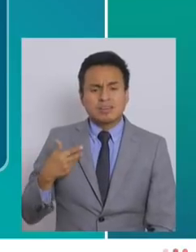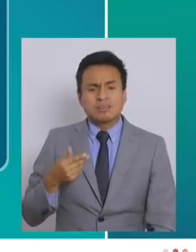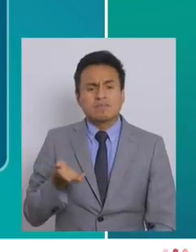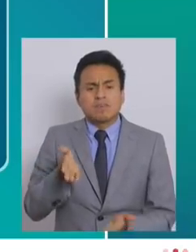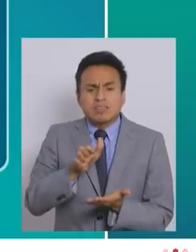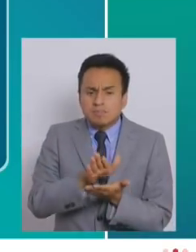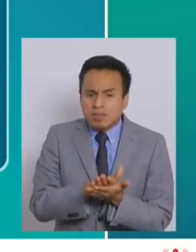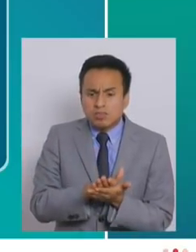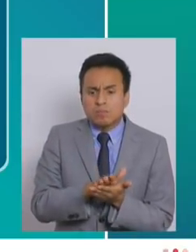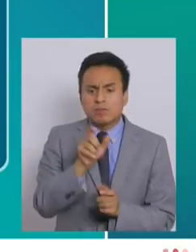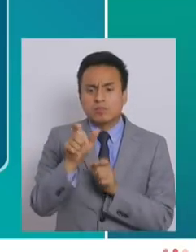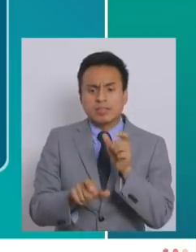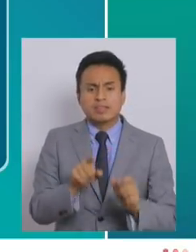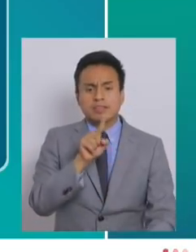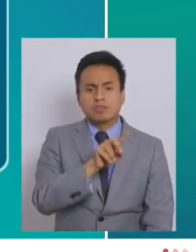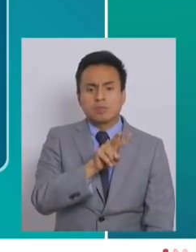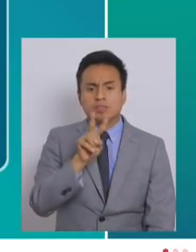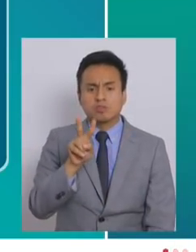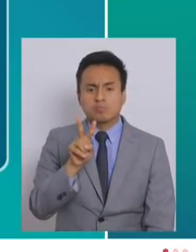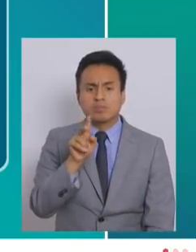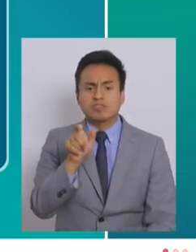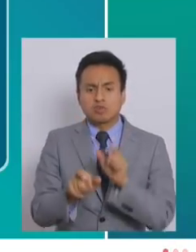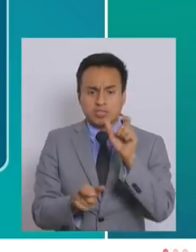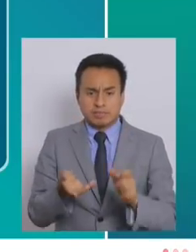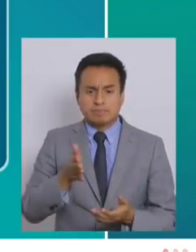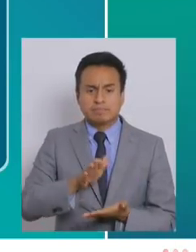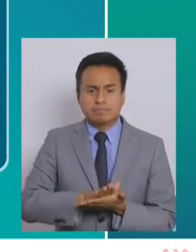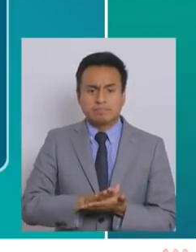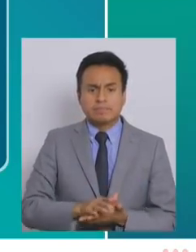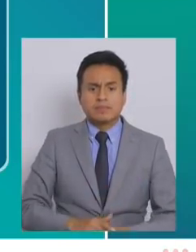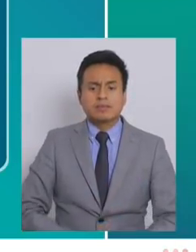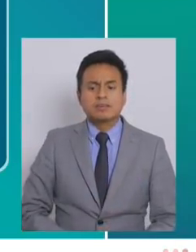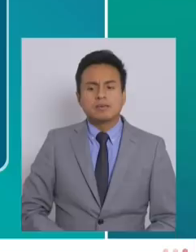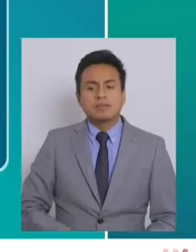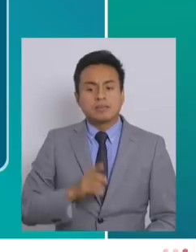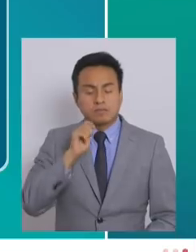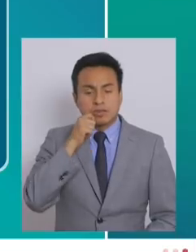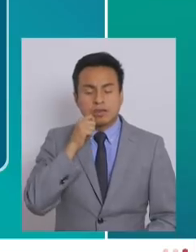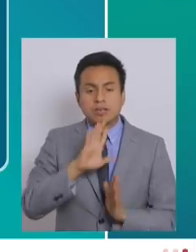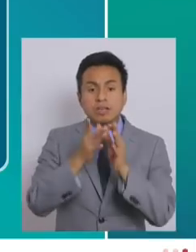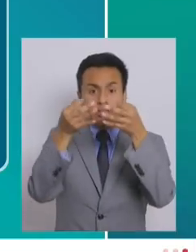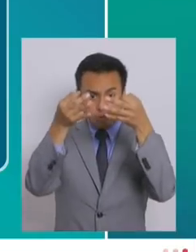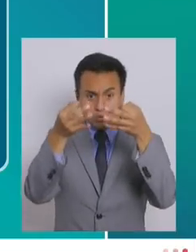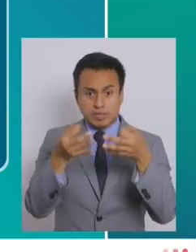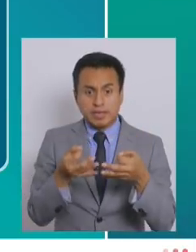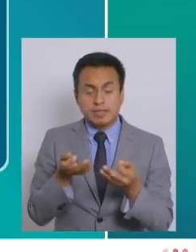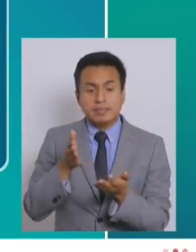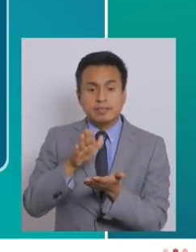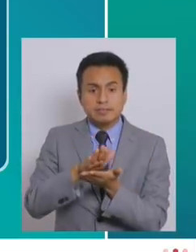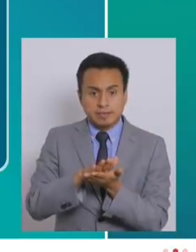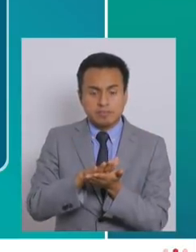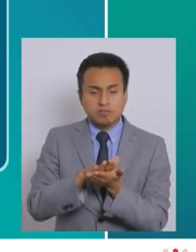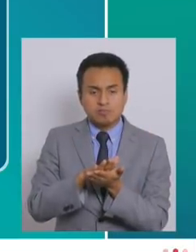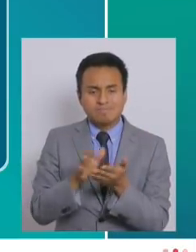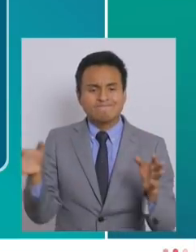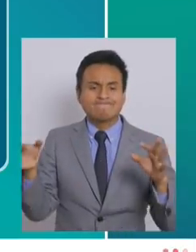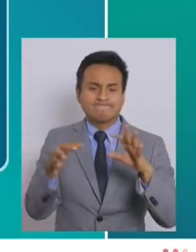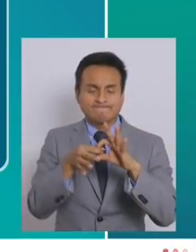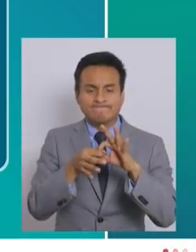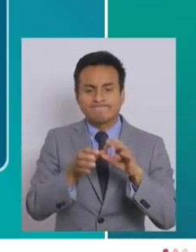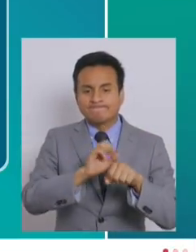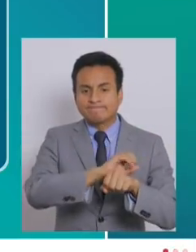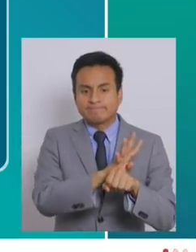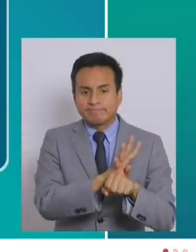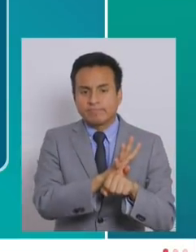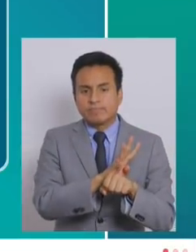de 122 personas con las cuales la cifra total de decesos asociados a